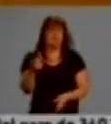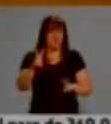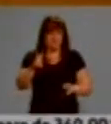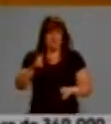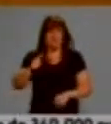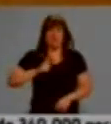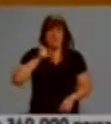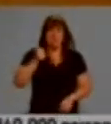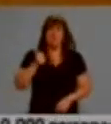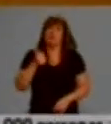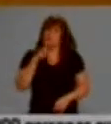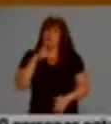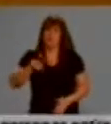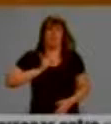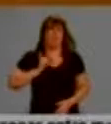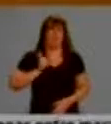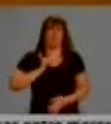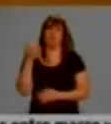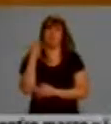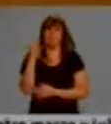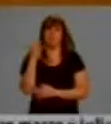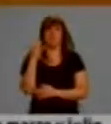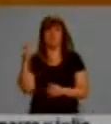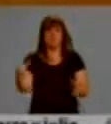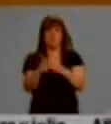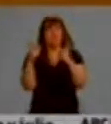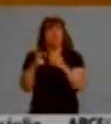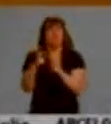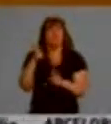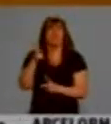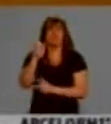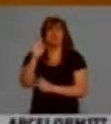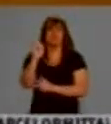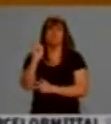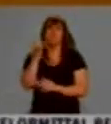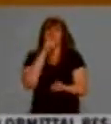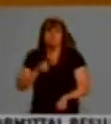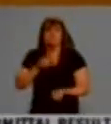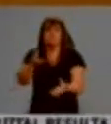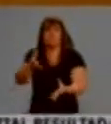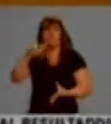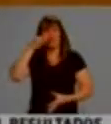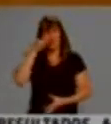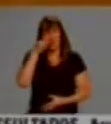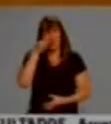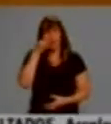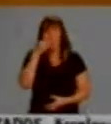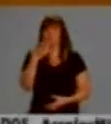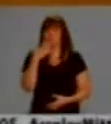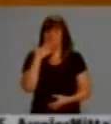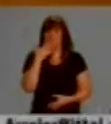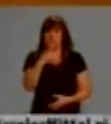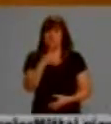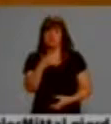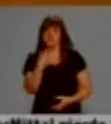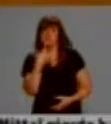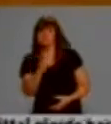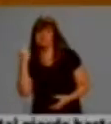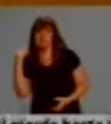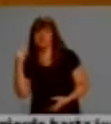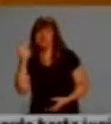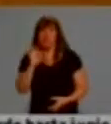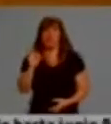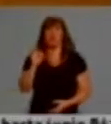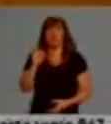esta oportunidad. Los ciudadanos tienen derecho a saber la verdad. Si usted no dice la verdad,